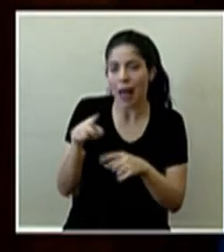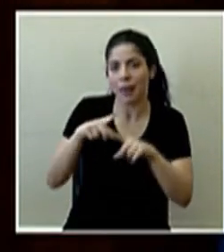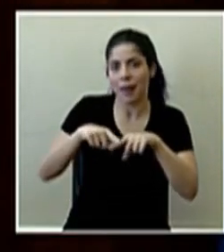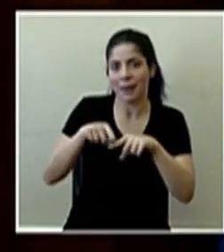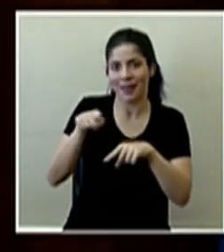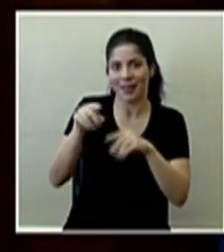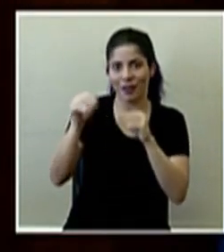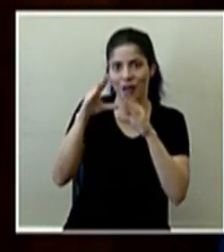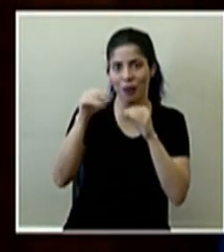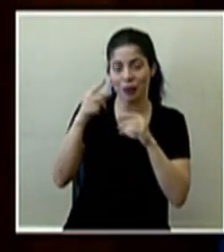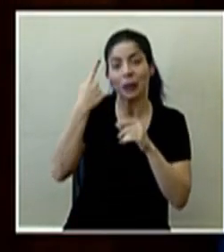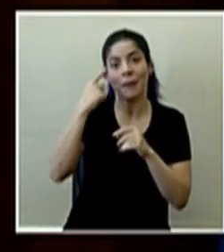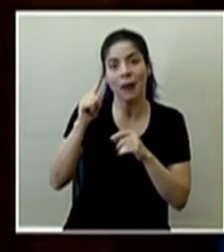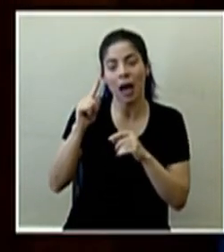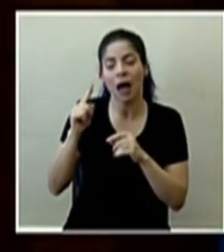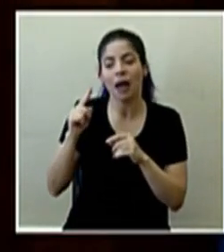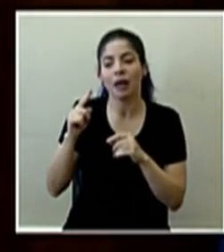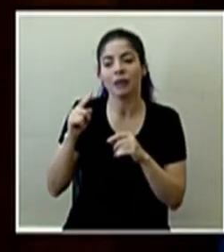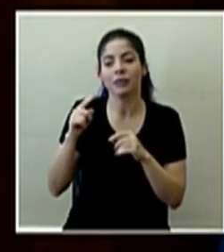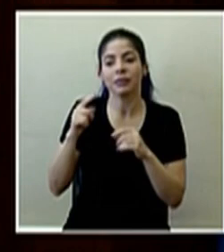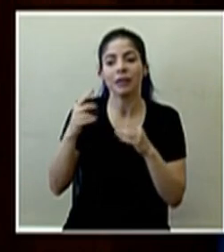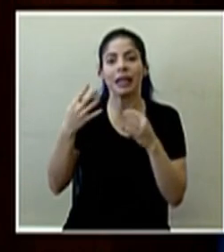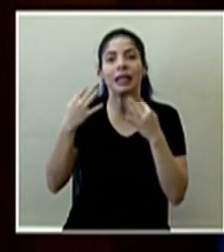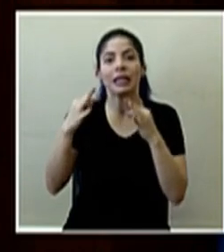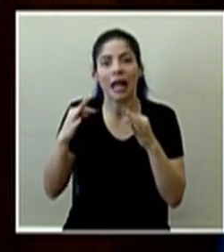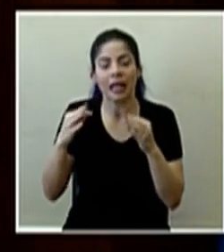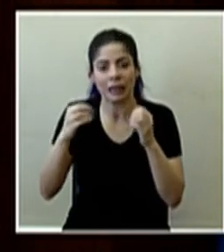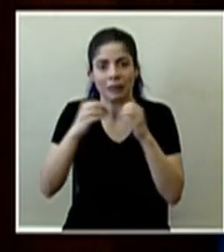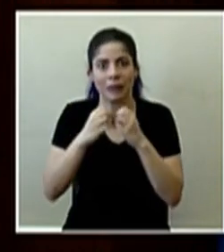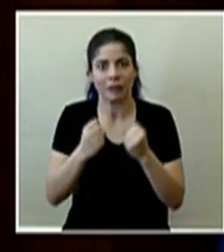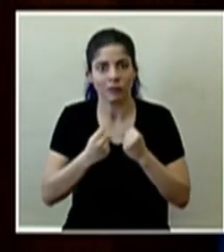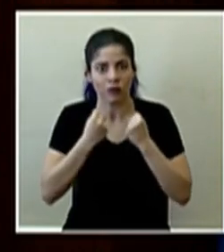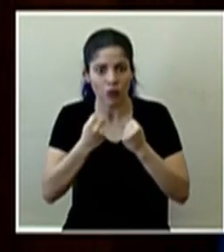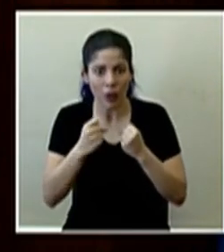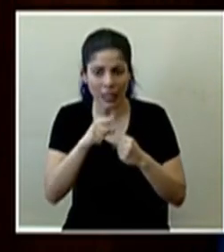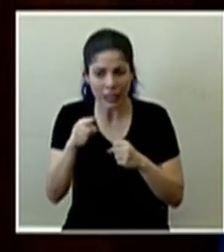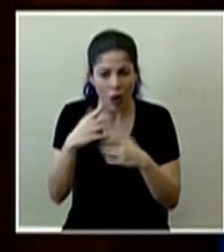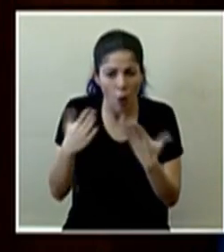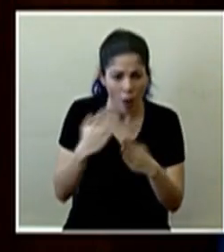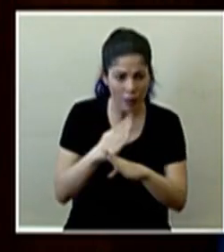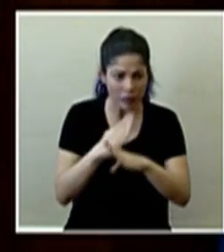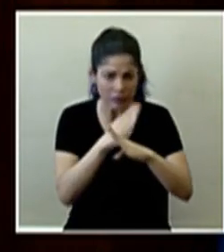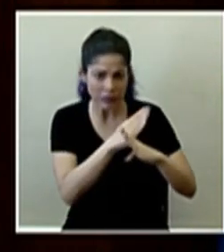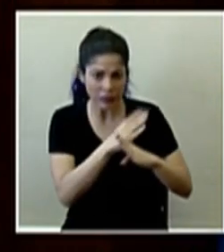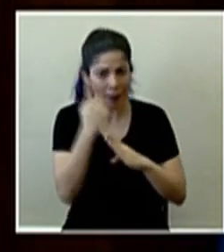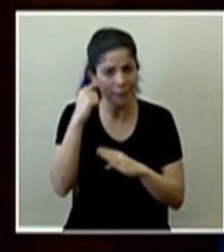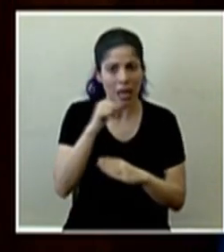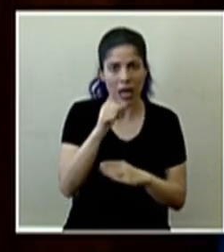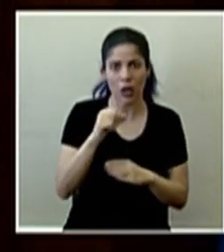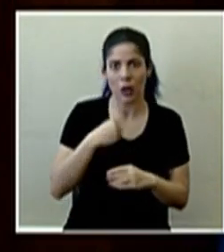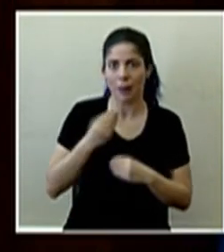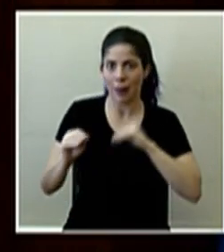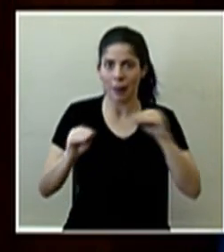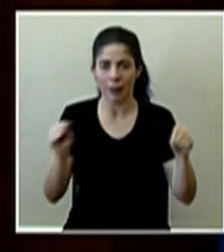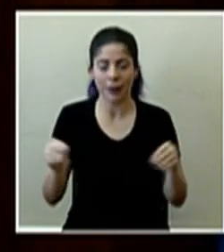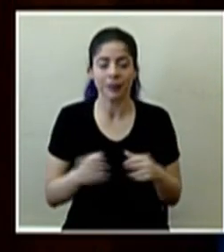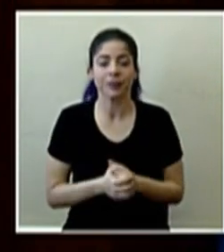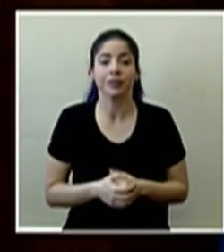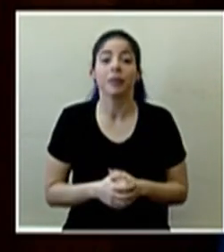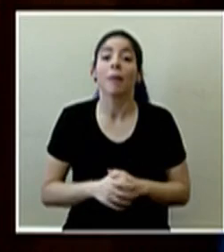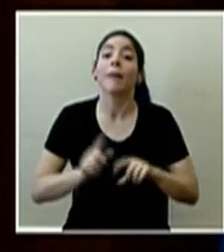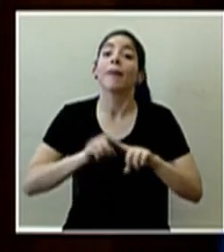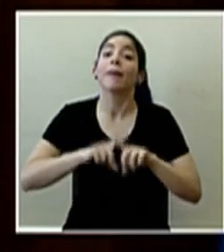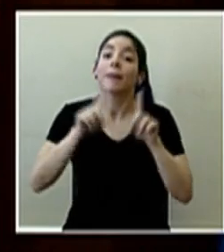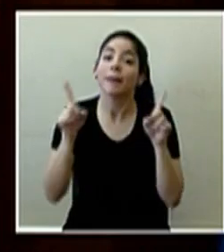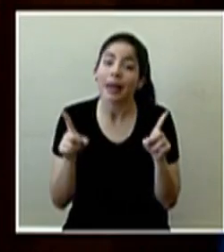que tenemos que tratar de fortalecer en contra del contagio. Pero